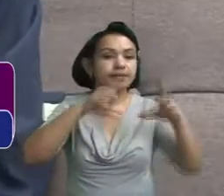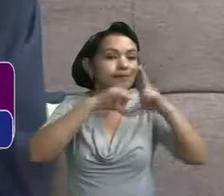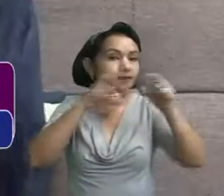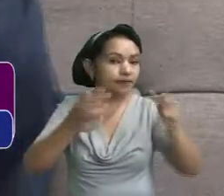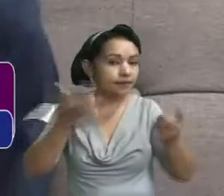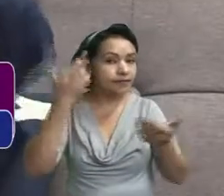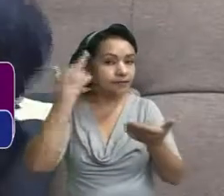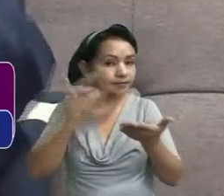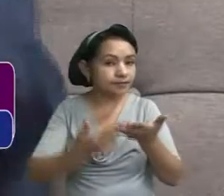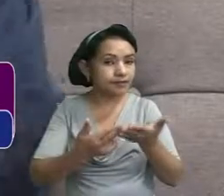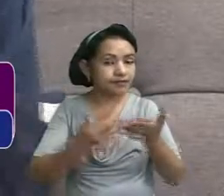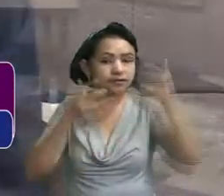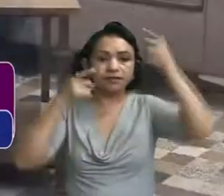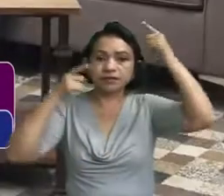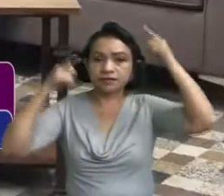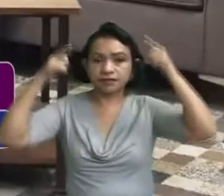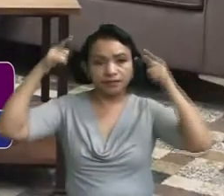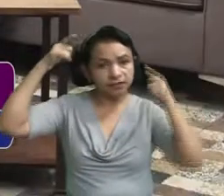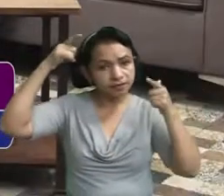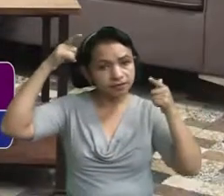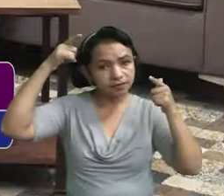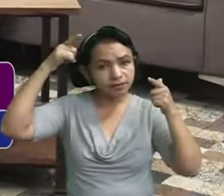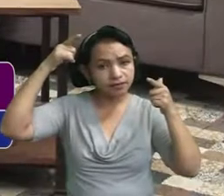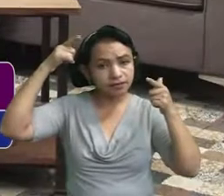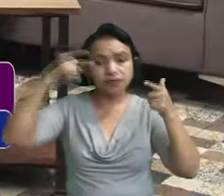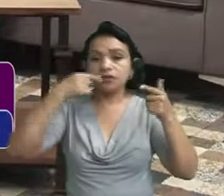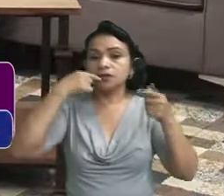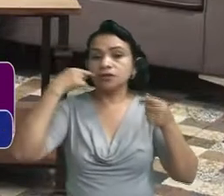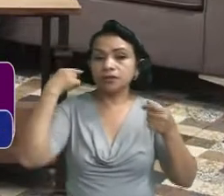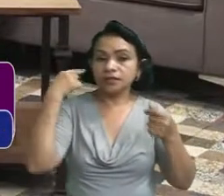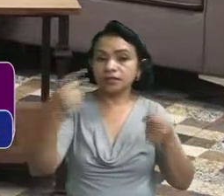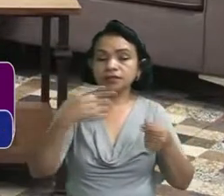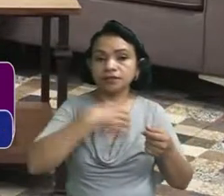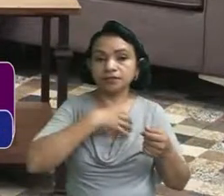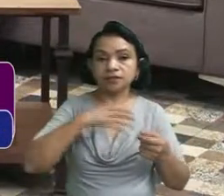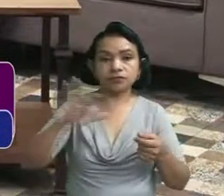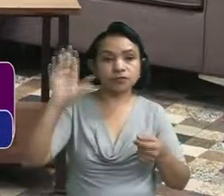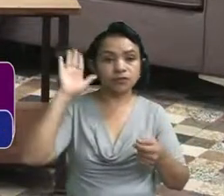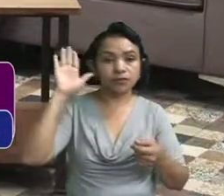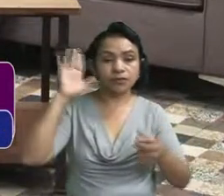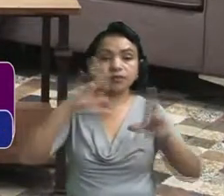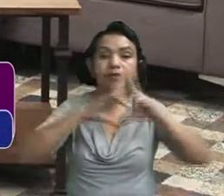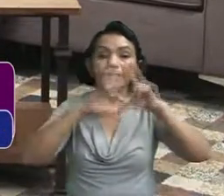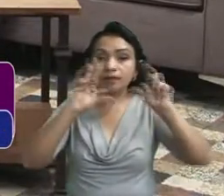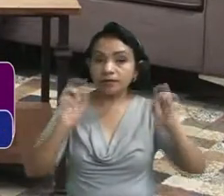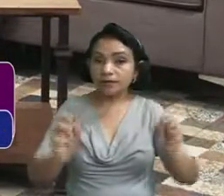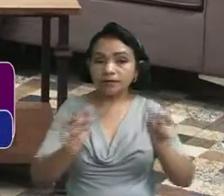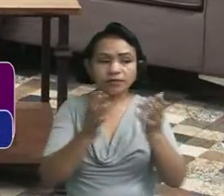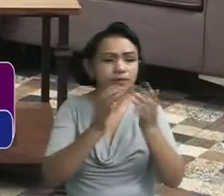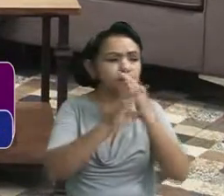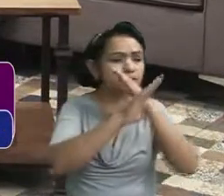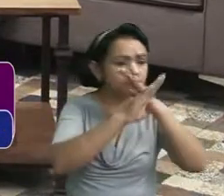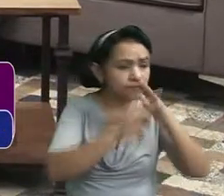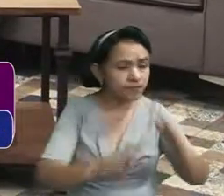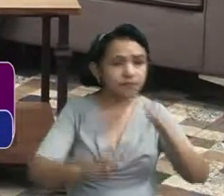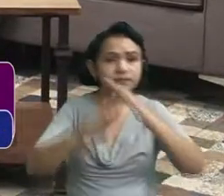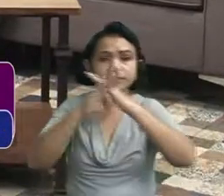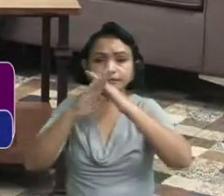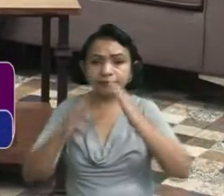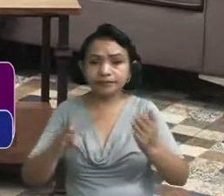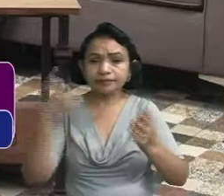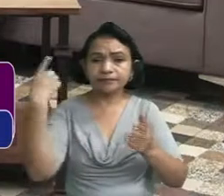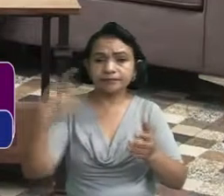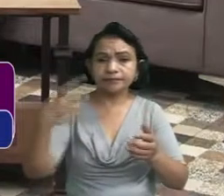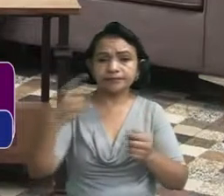historia de Nicaragua. Pero Sandino entonces expresa ese compromiso por la patria, por tener una paz que implica